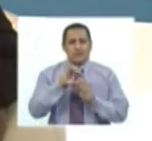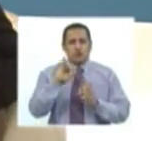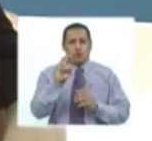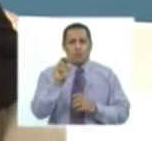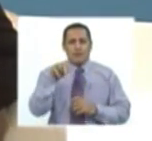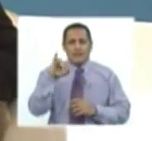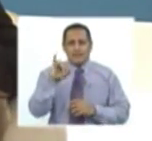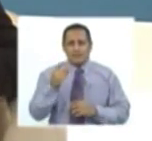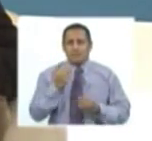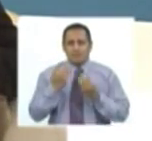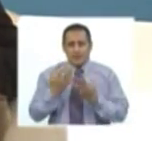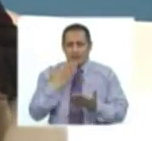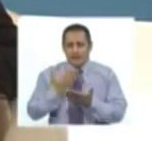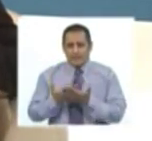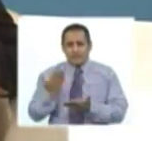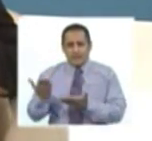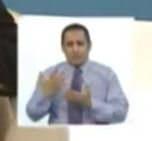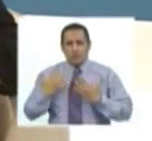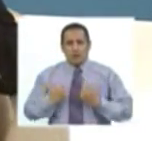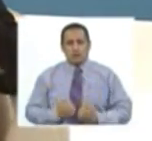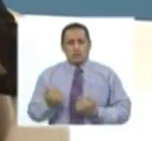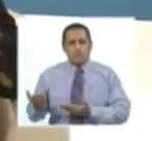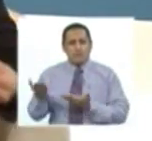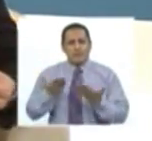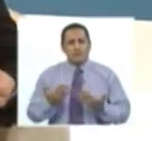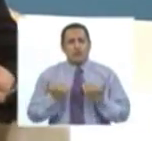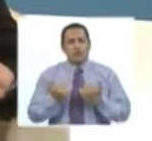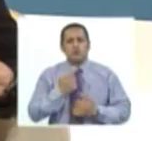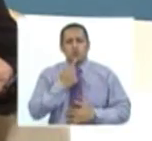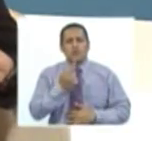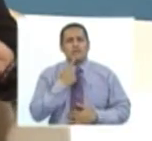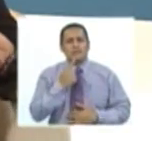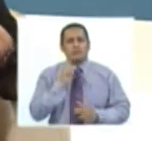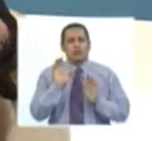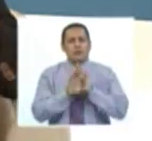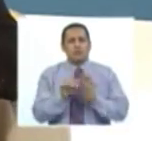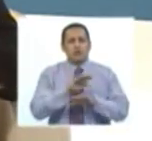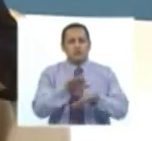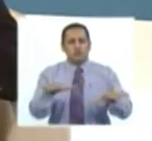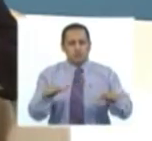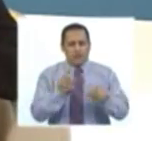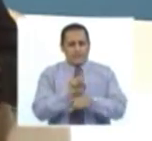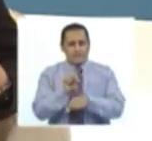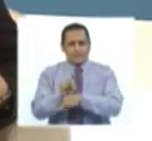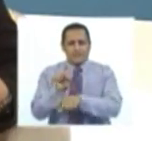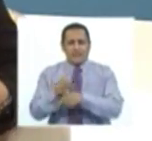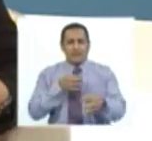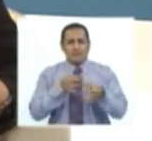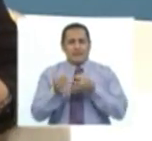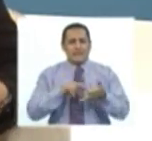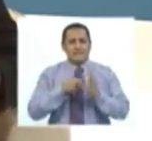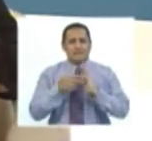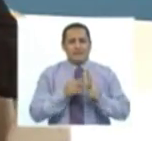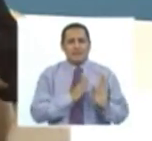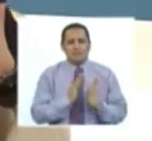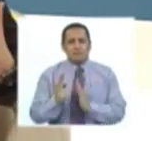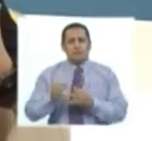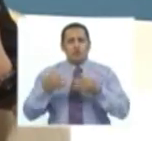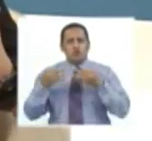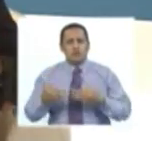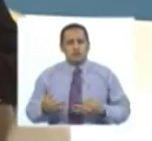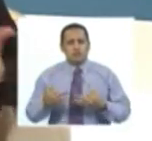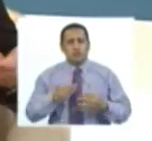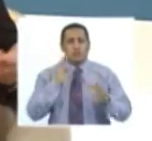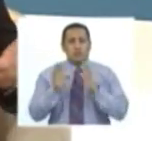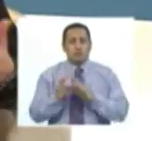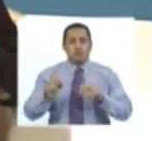nosotros, doctor Priori. Muchas gracias. ¿Y qué le dice usted a sus alumnos cuando les explica la definición del debido proceso?